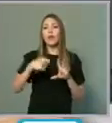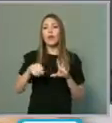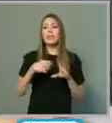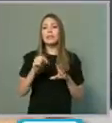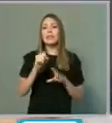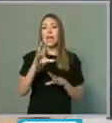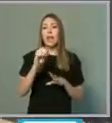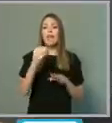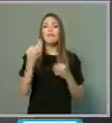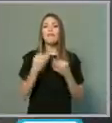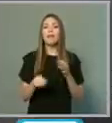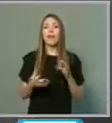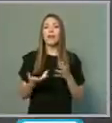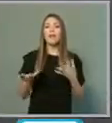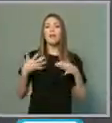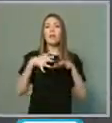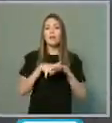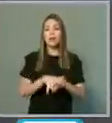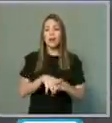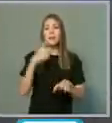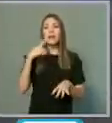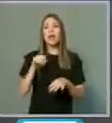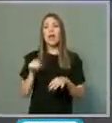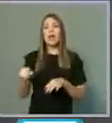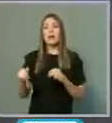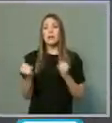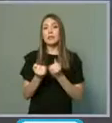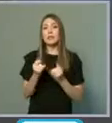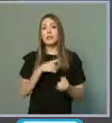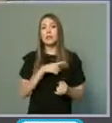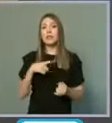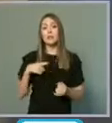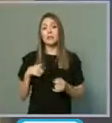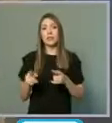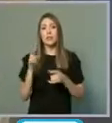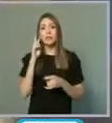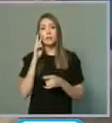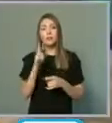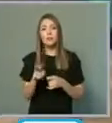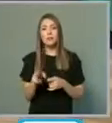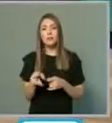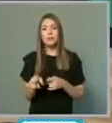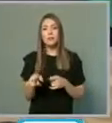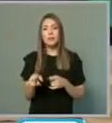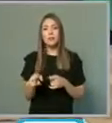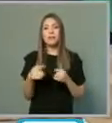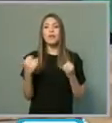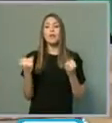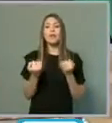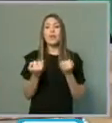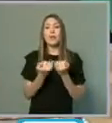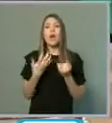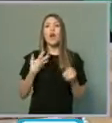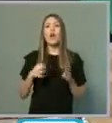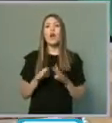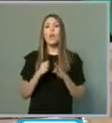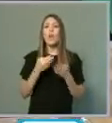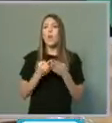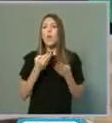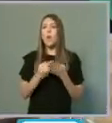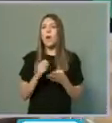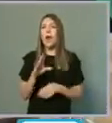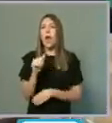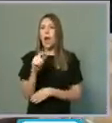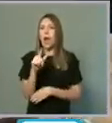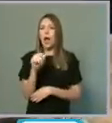falta incorporarse, pero así es como me debe de quedar. Observen la humedad que tiene. La calabaza también tiene humedad. Obviamente